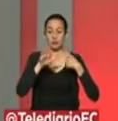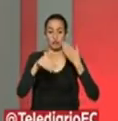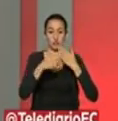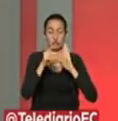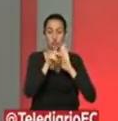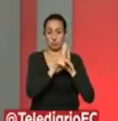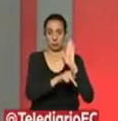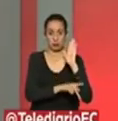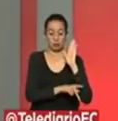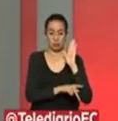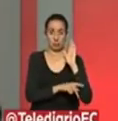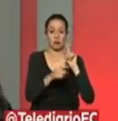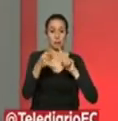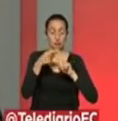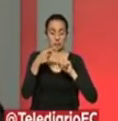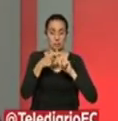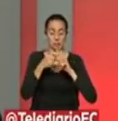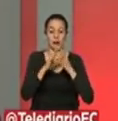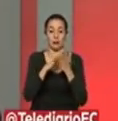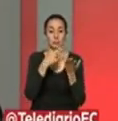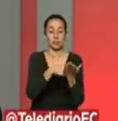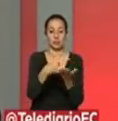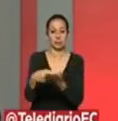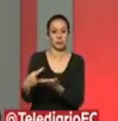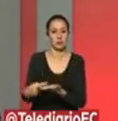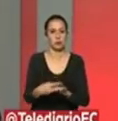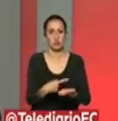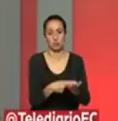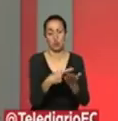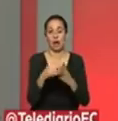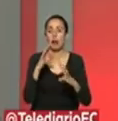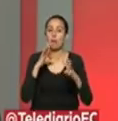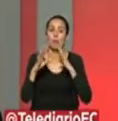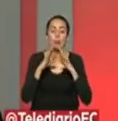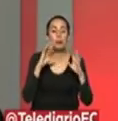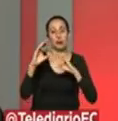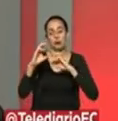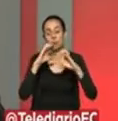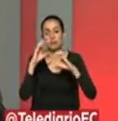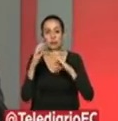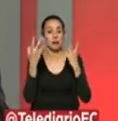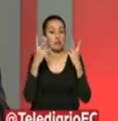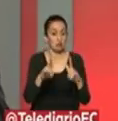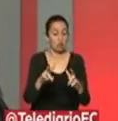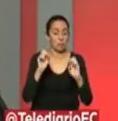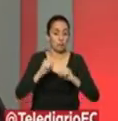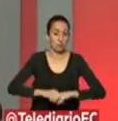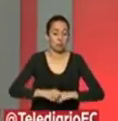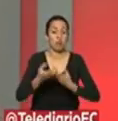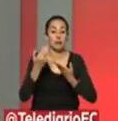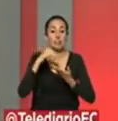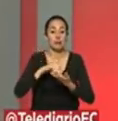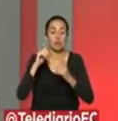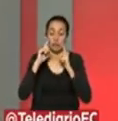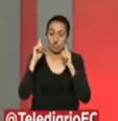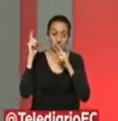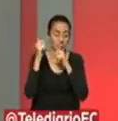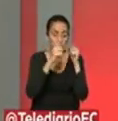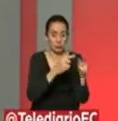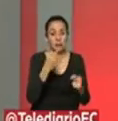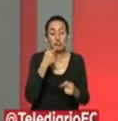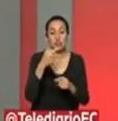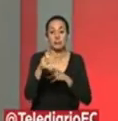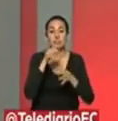del mundo se parlamenta, por eso se llama parlamento. Y parlamentar es hablar y conversar y tratar de convencerles a los del frente de